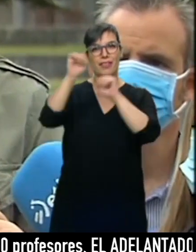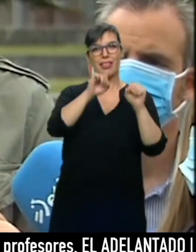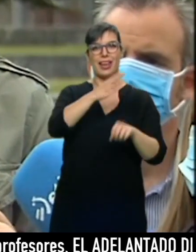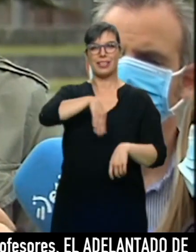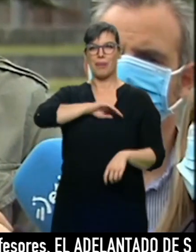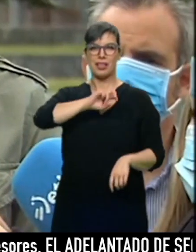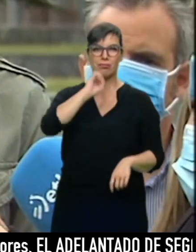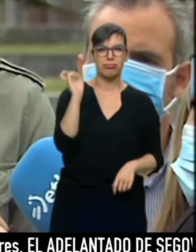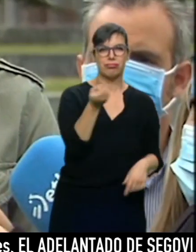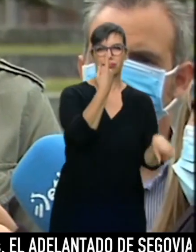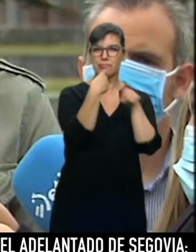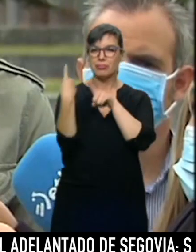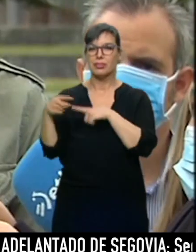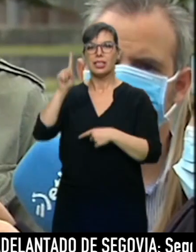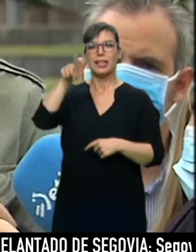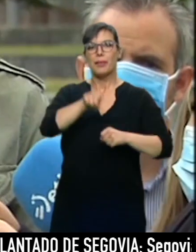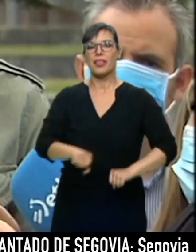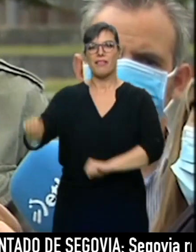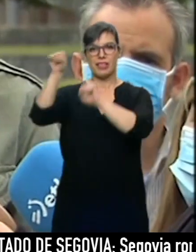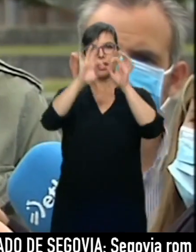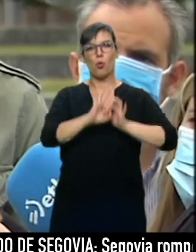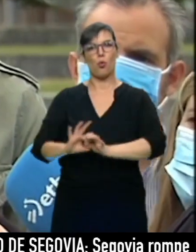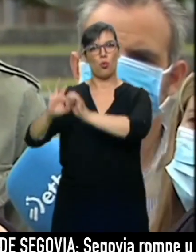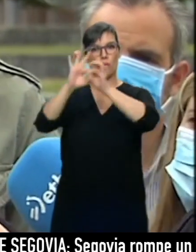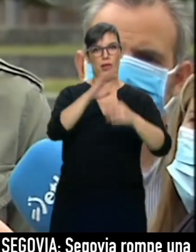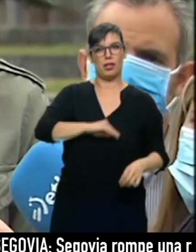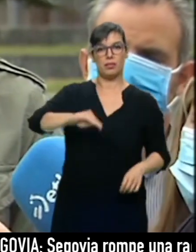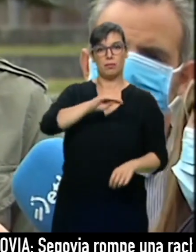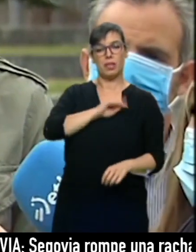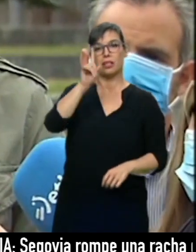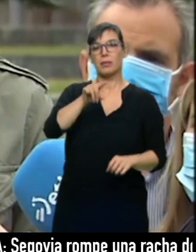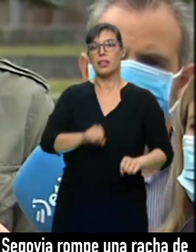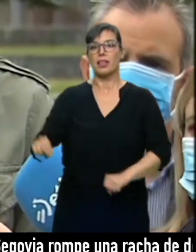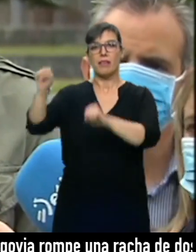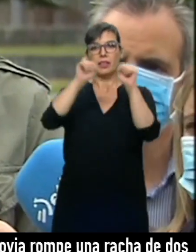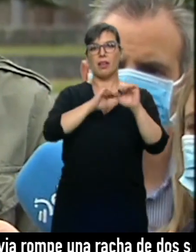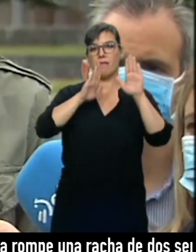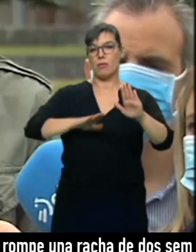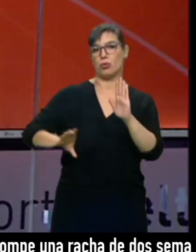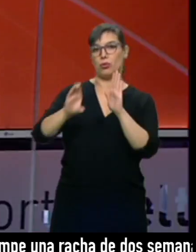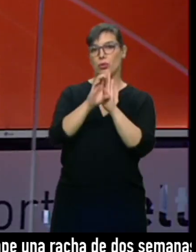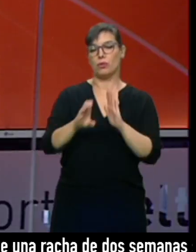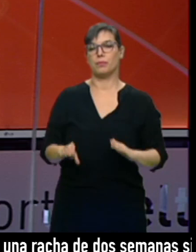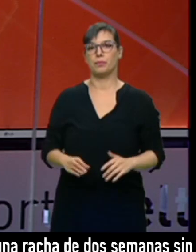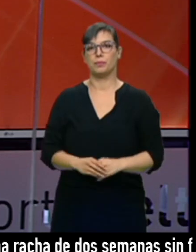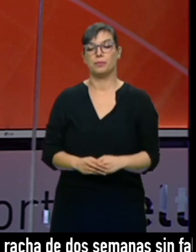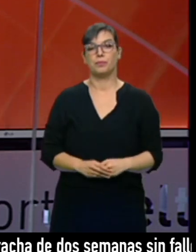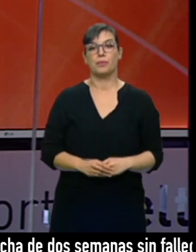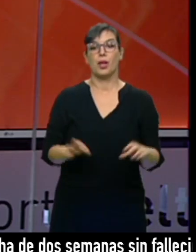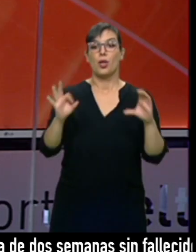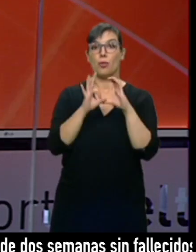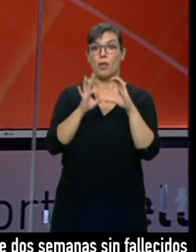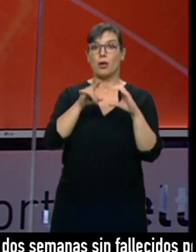diversa, pero a la vez de defensa de la unidad de España y de defensa del constitucionalismo. Ciudadanos